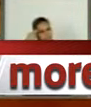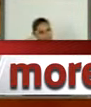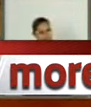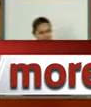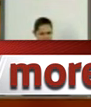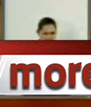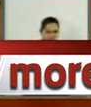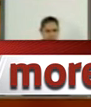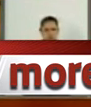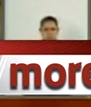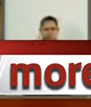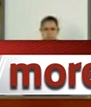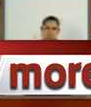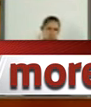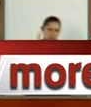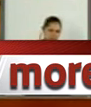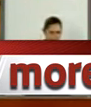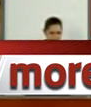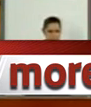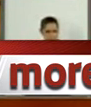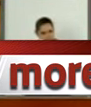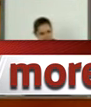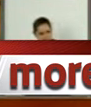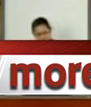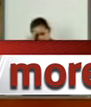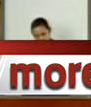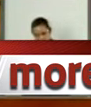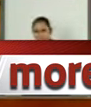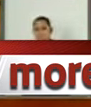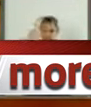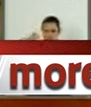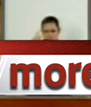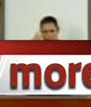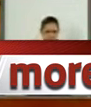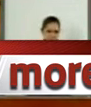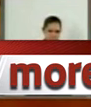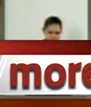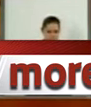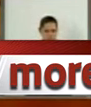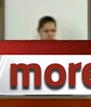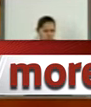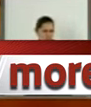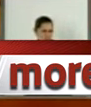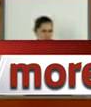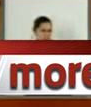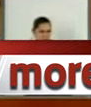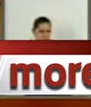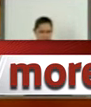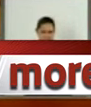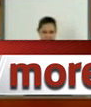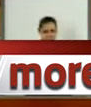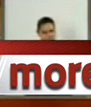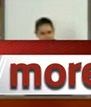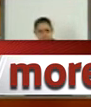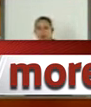país. No solo porque hay probabilidades de que Morena obtenga al menos 2